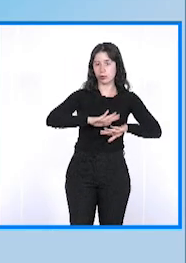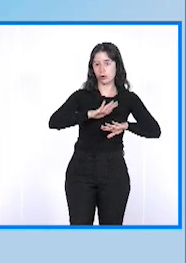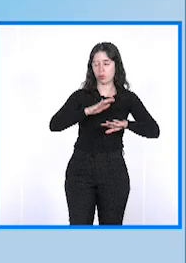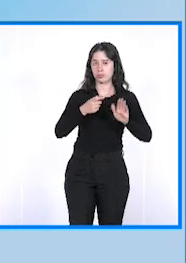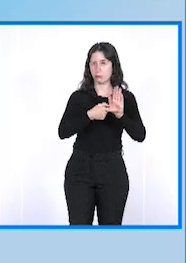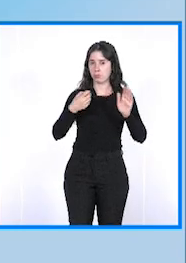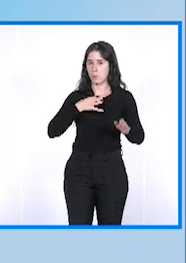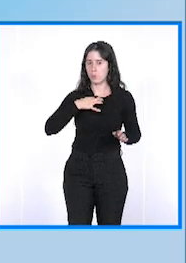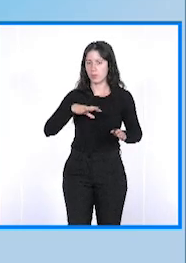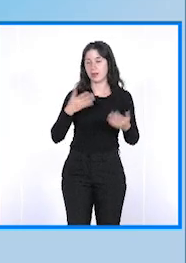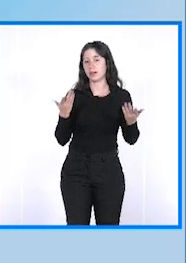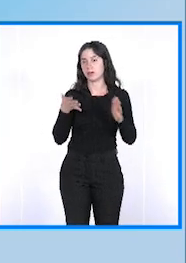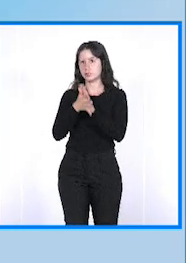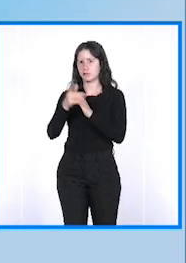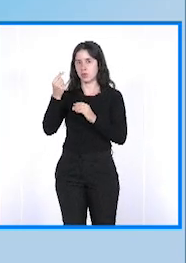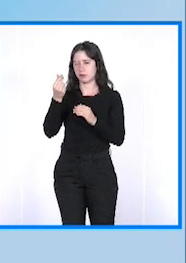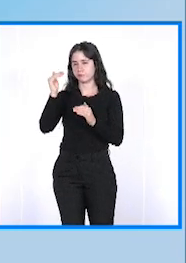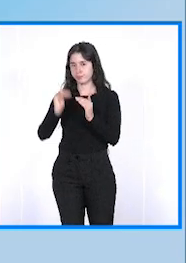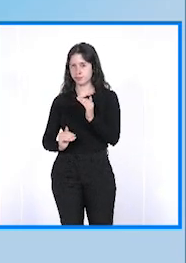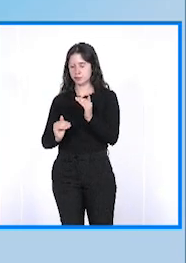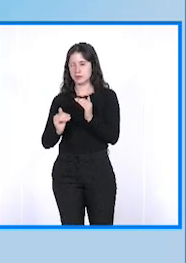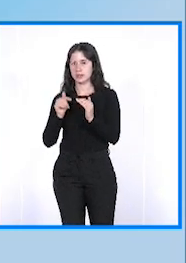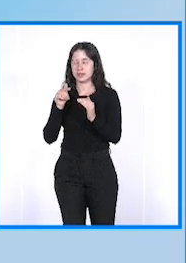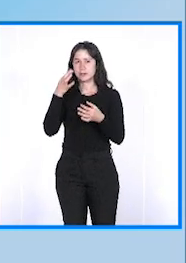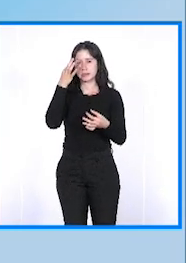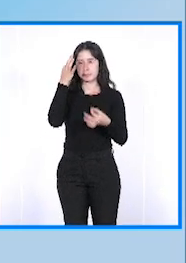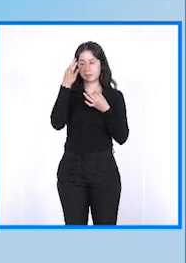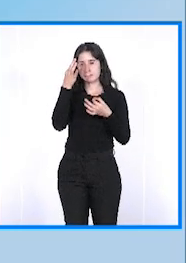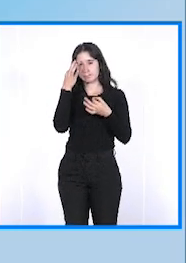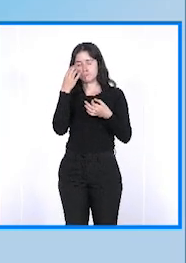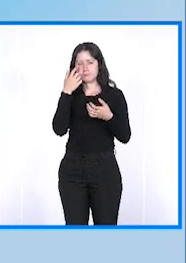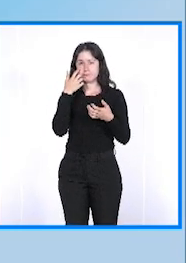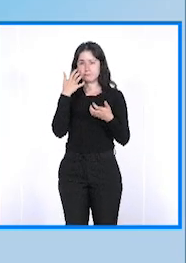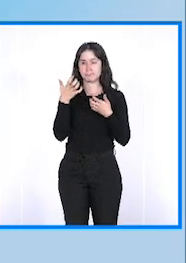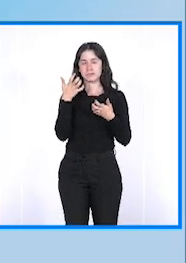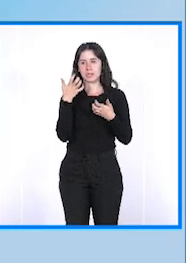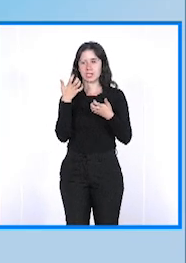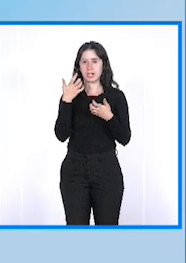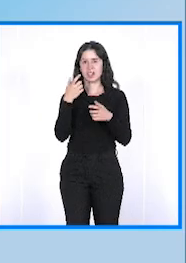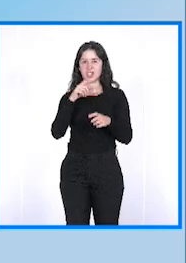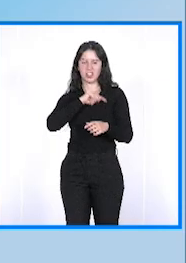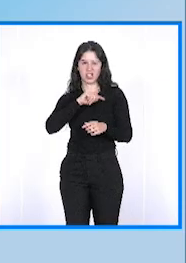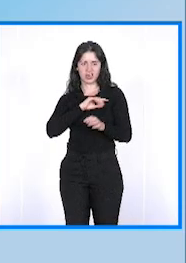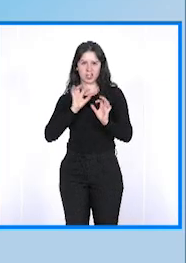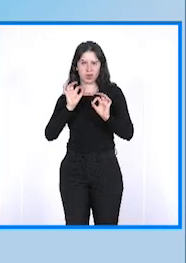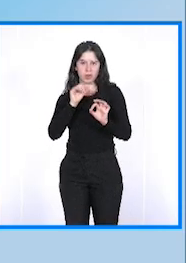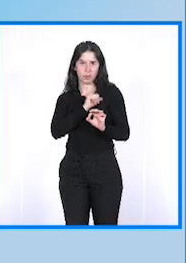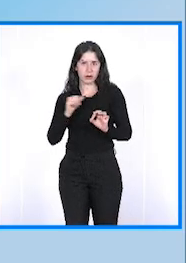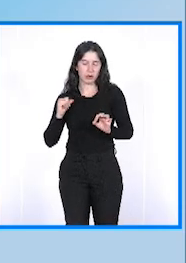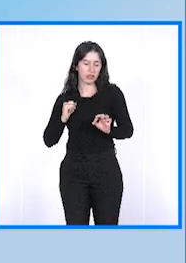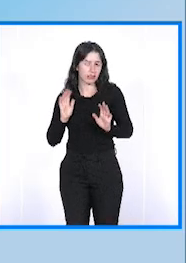disminuy el coste claro ahí hay una serie después de connotaciones o dilemas más éticos de privacidad o de lo que